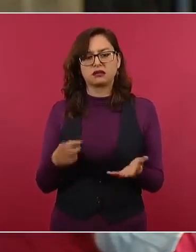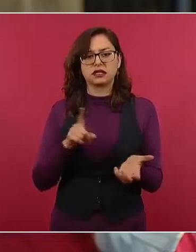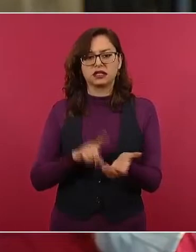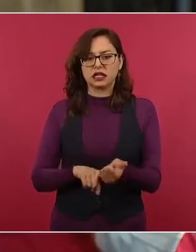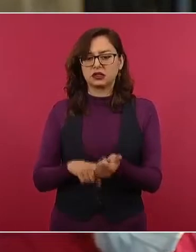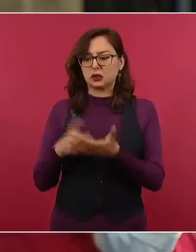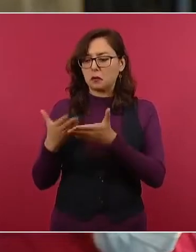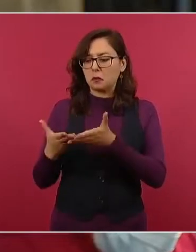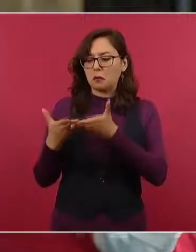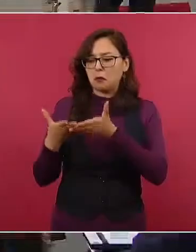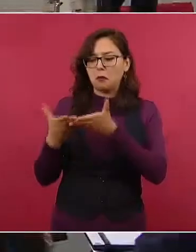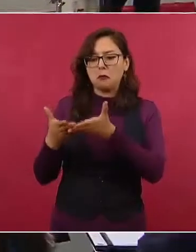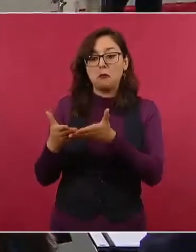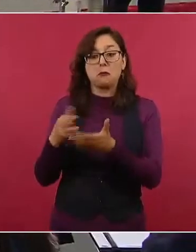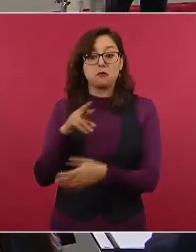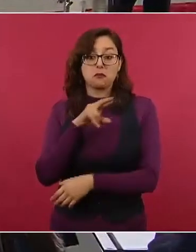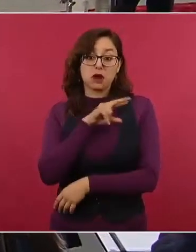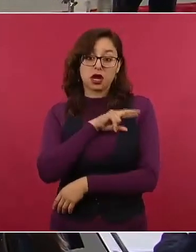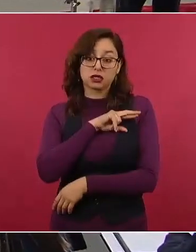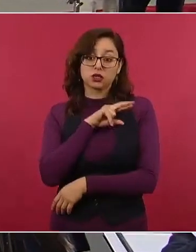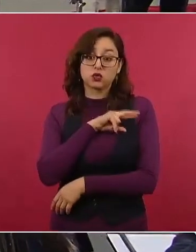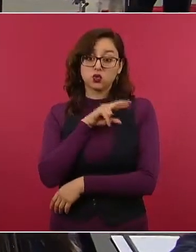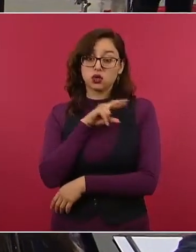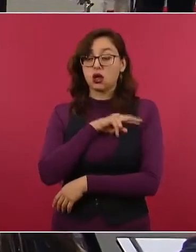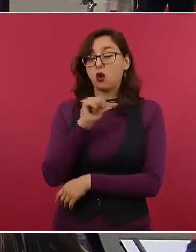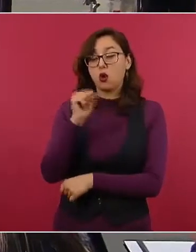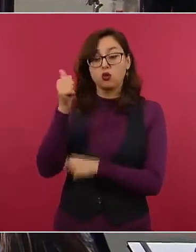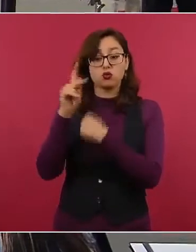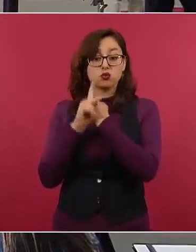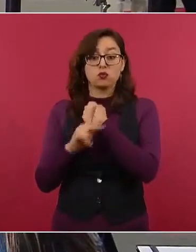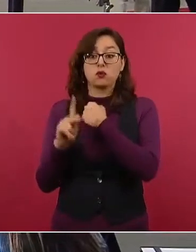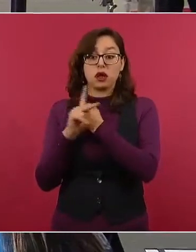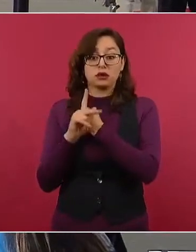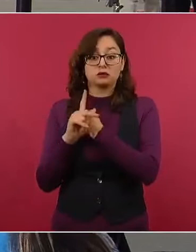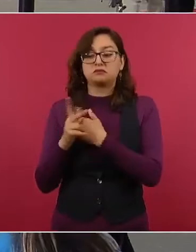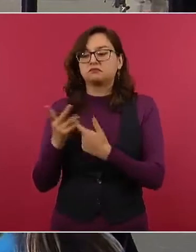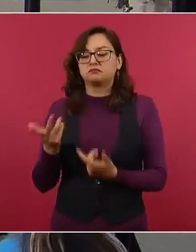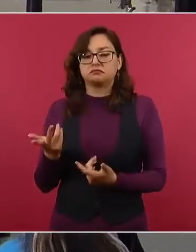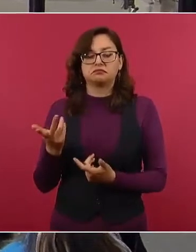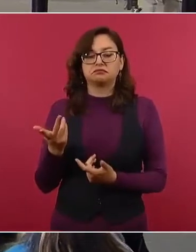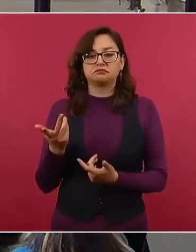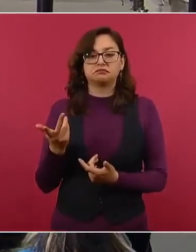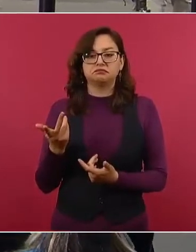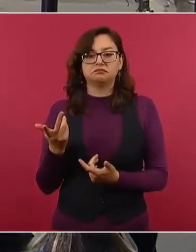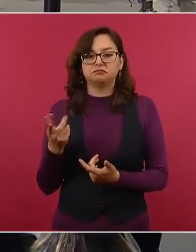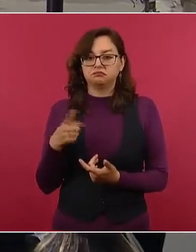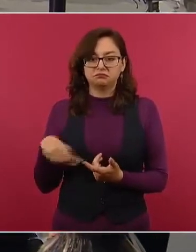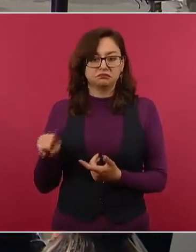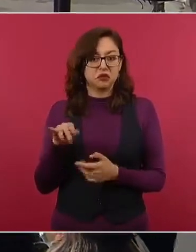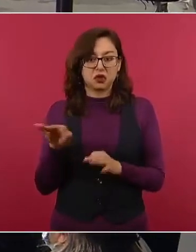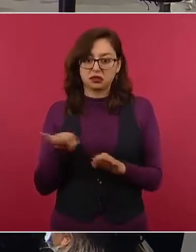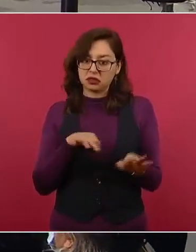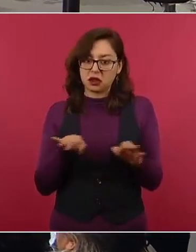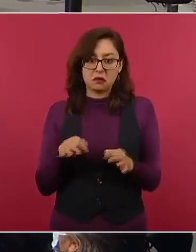son privados, son empresas extranjeras muy poderosas y no están haciendo el trabajo